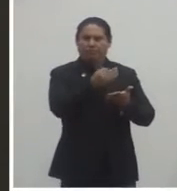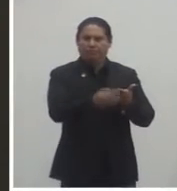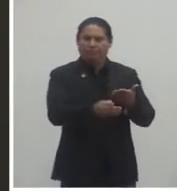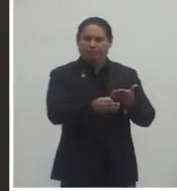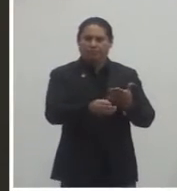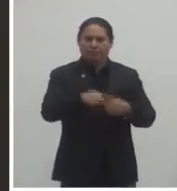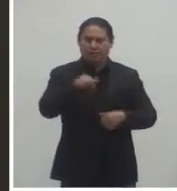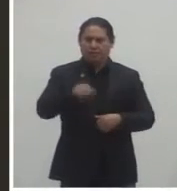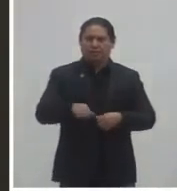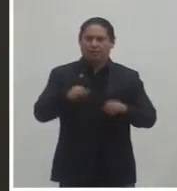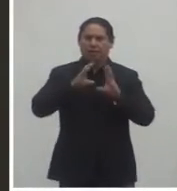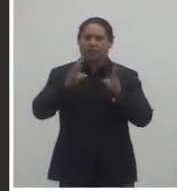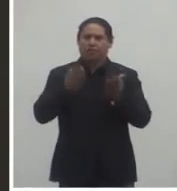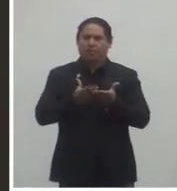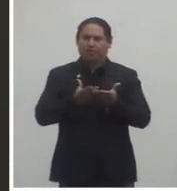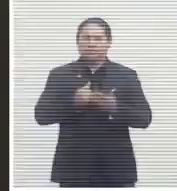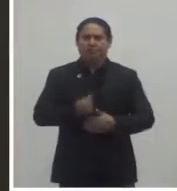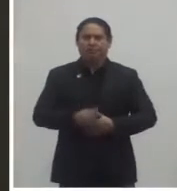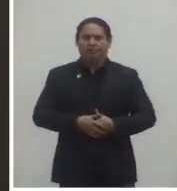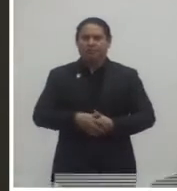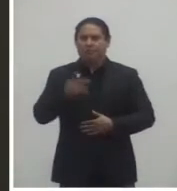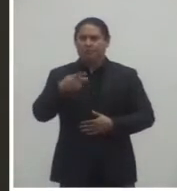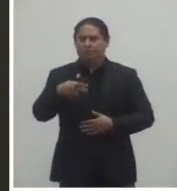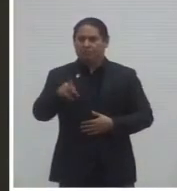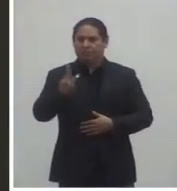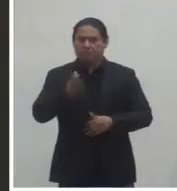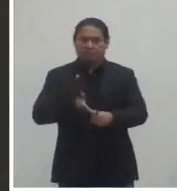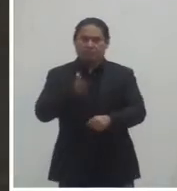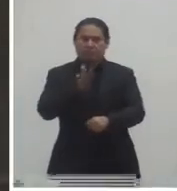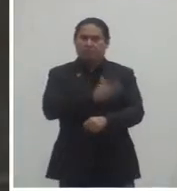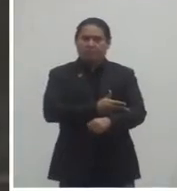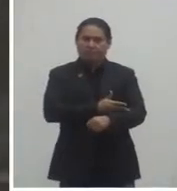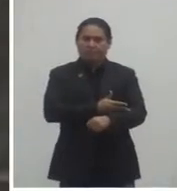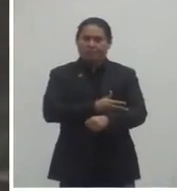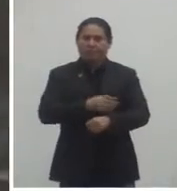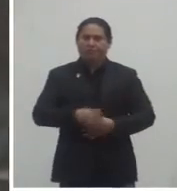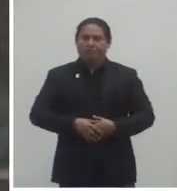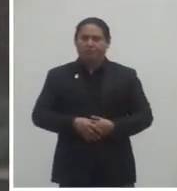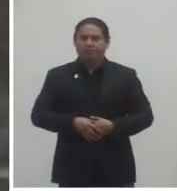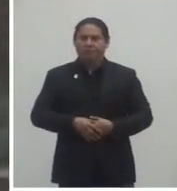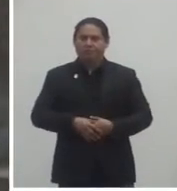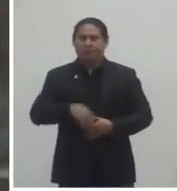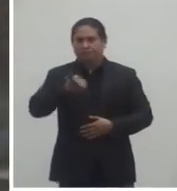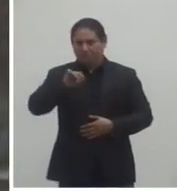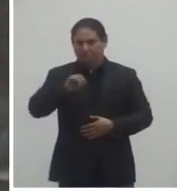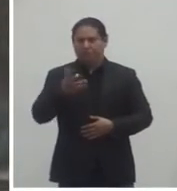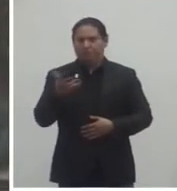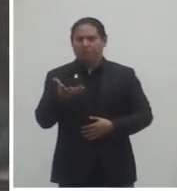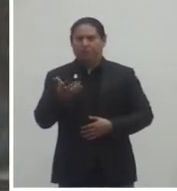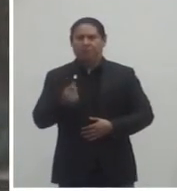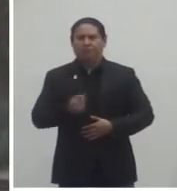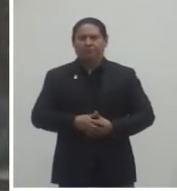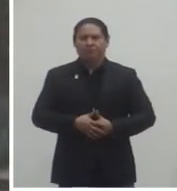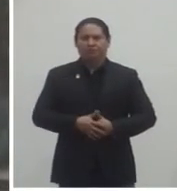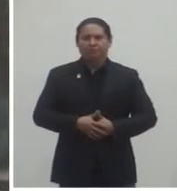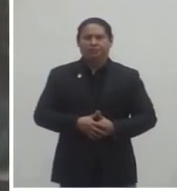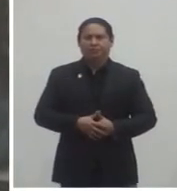este honorable Congreso, pero el anterior, que es el que estaba facultado, sí lo hizo.